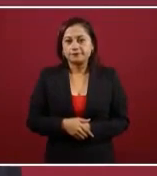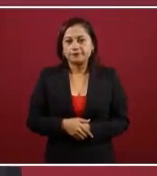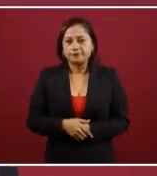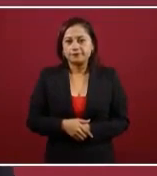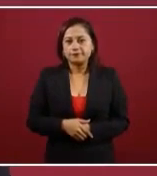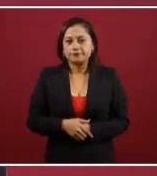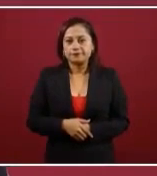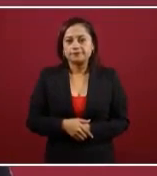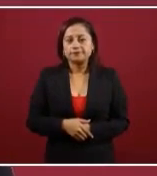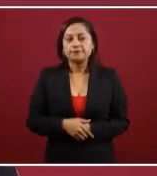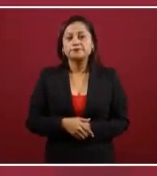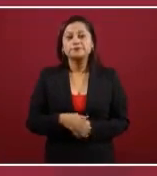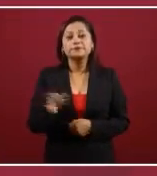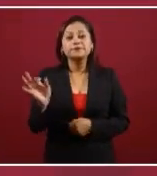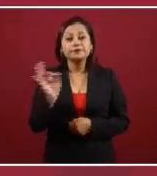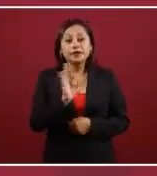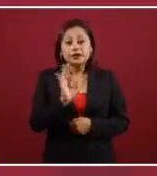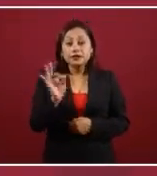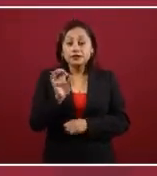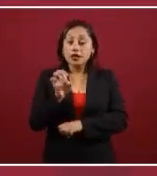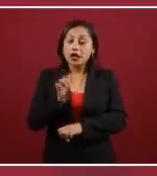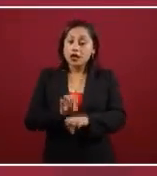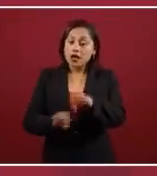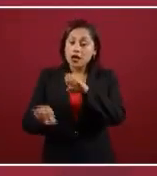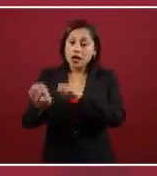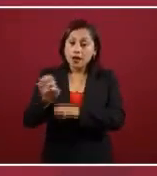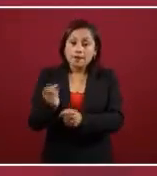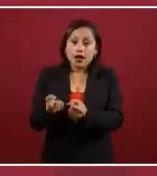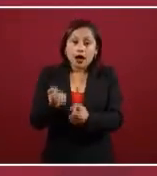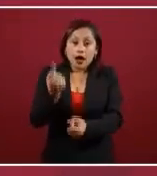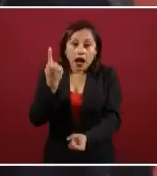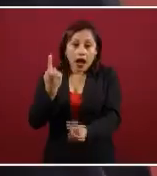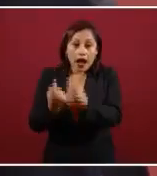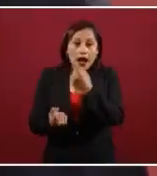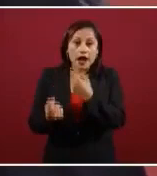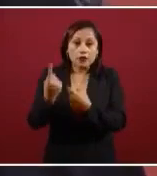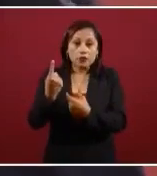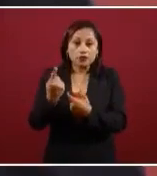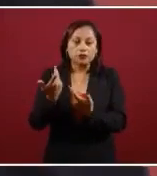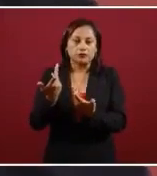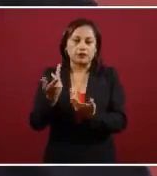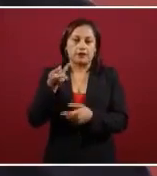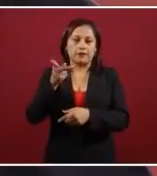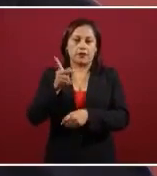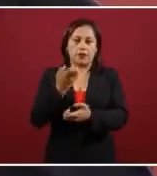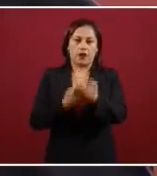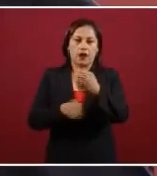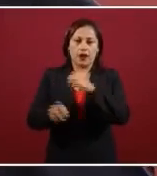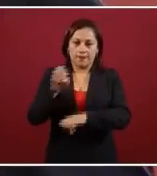se dediquen algunos, que en sentido estricto no son empresarios,